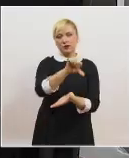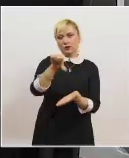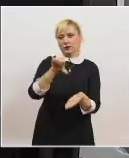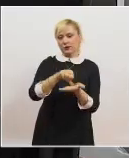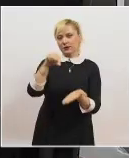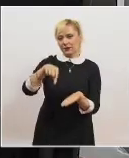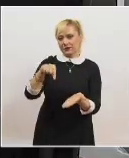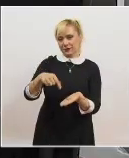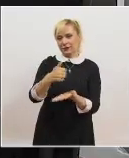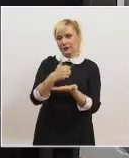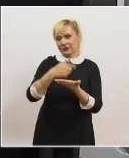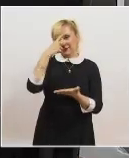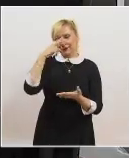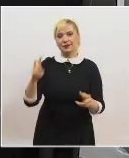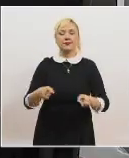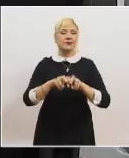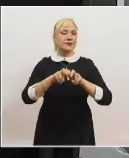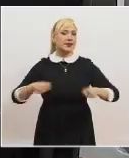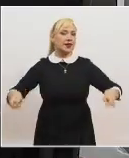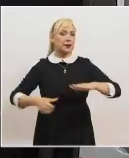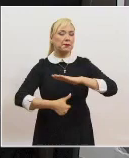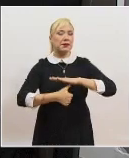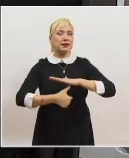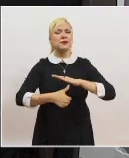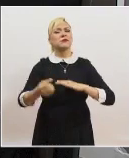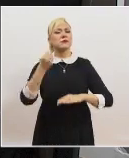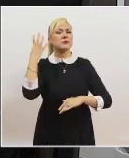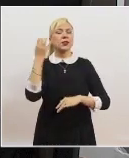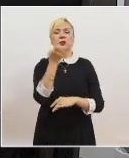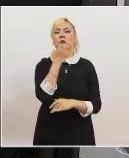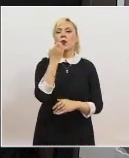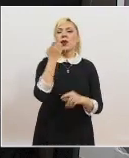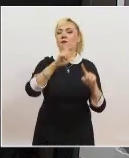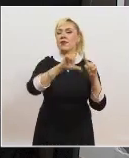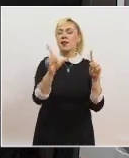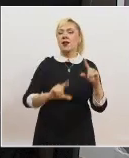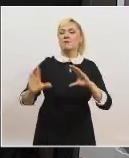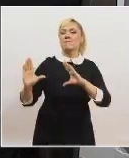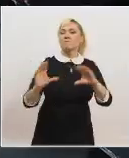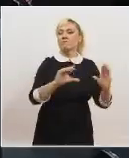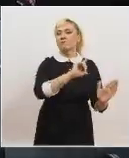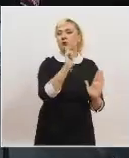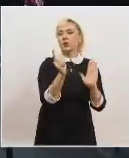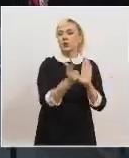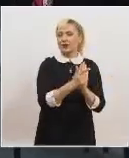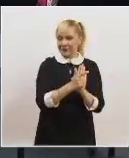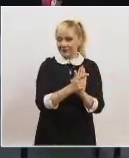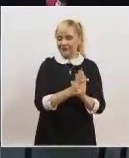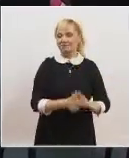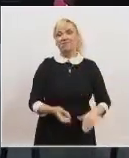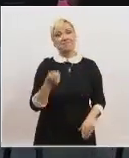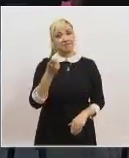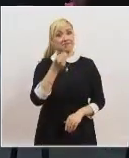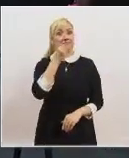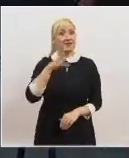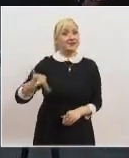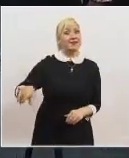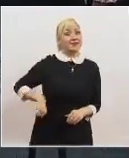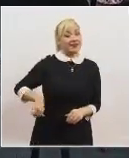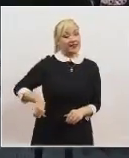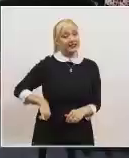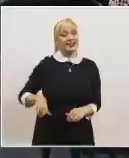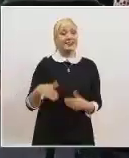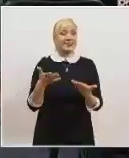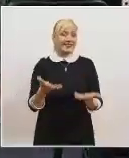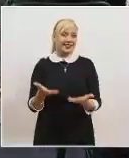Centro-Sur, participaron en la mesa que se llevó a cabo en la Escuela Federal de Formación Judicial. Heriberto Ochoa Tirado, Canal